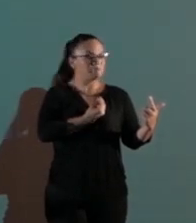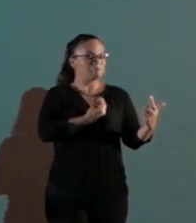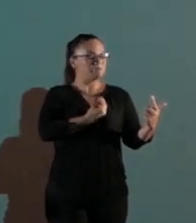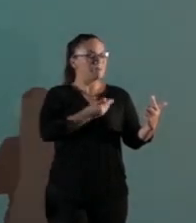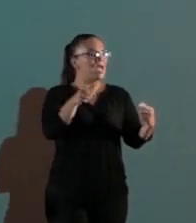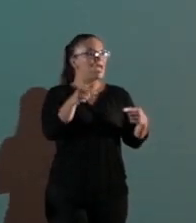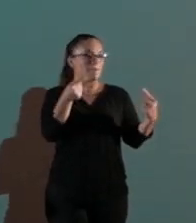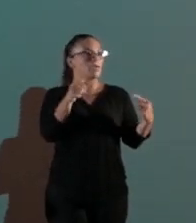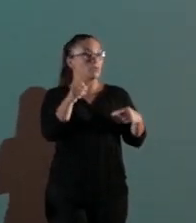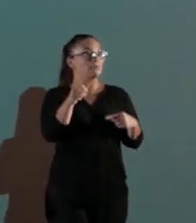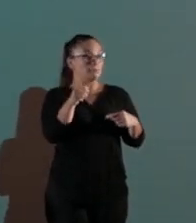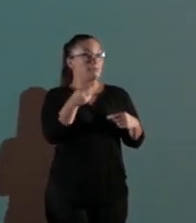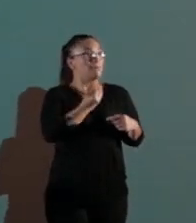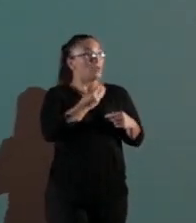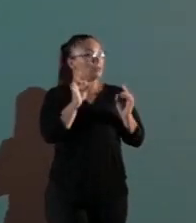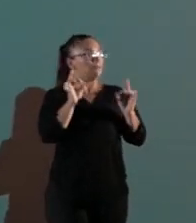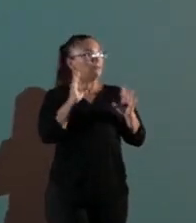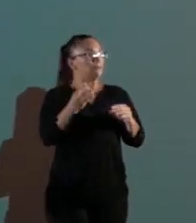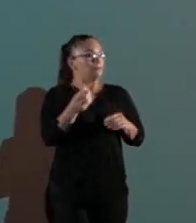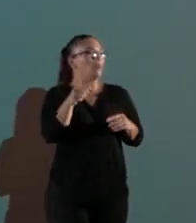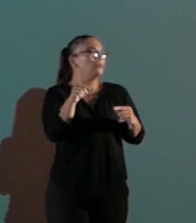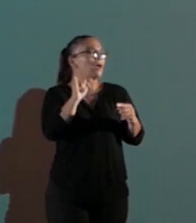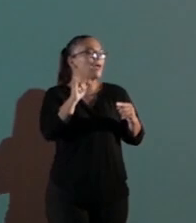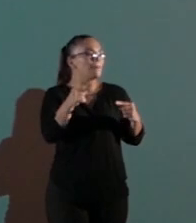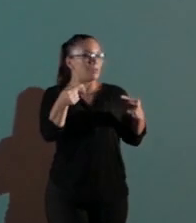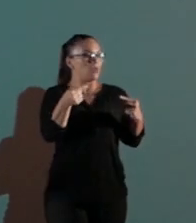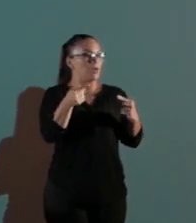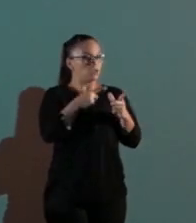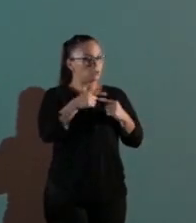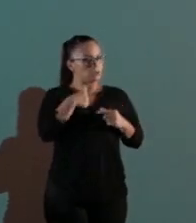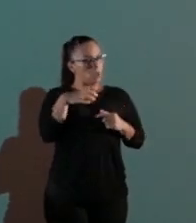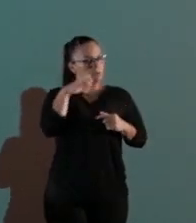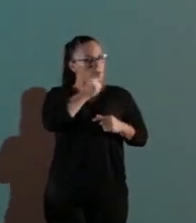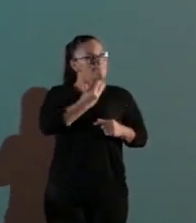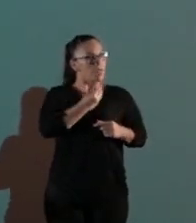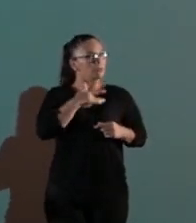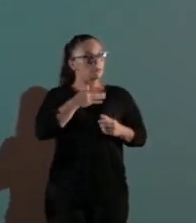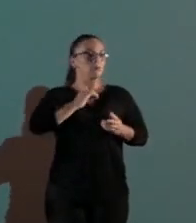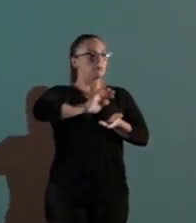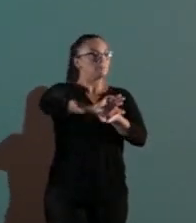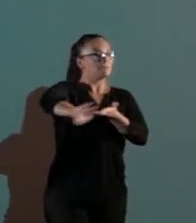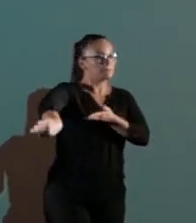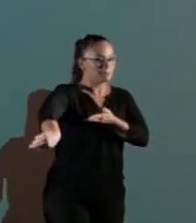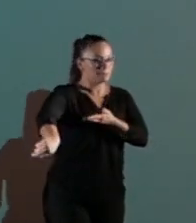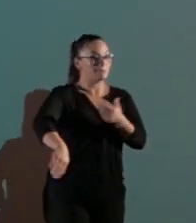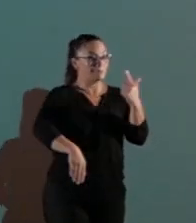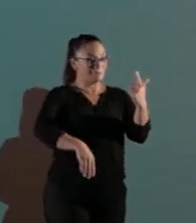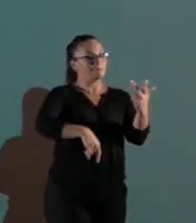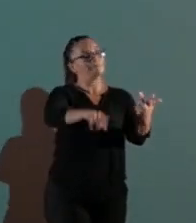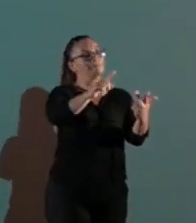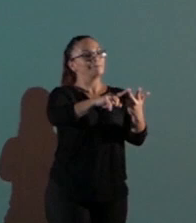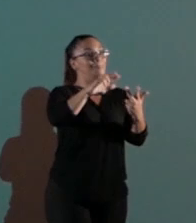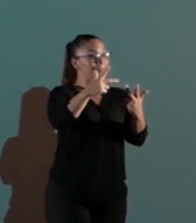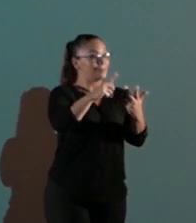enemigo que nosotros podemos tener y que hay que reconocerlo y echarlo a un lado para hacer y la tercera cosa que